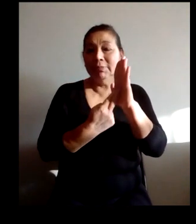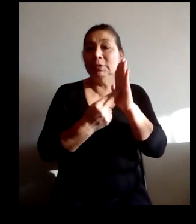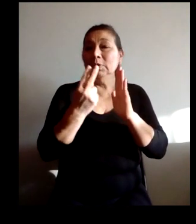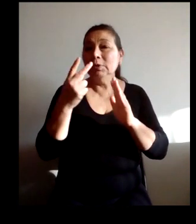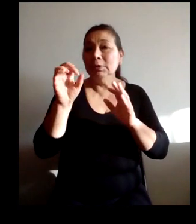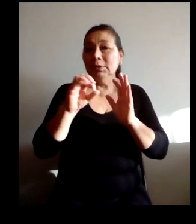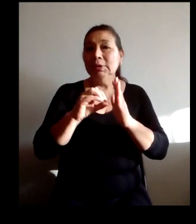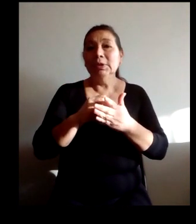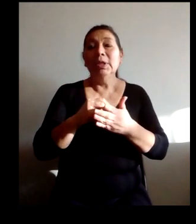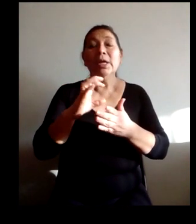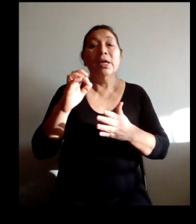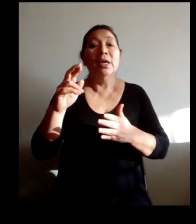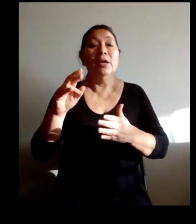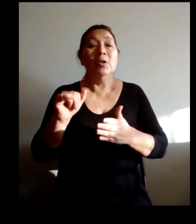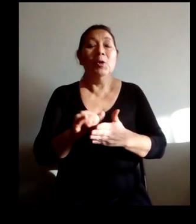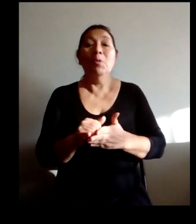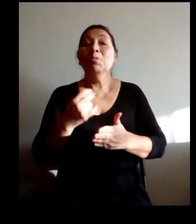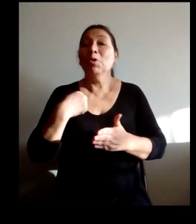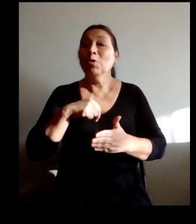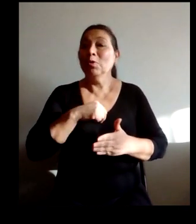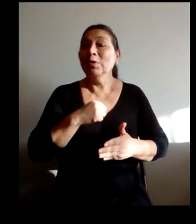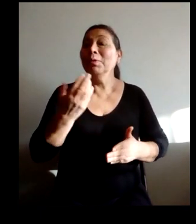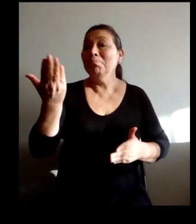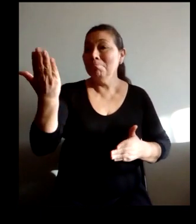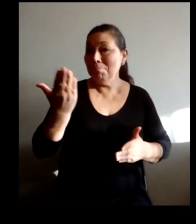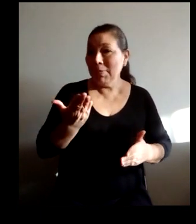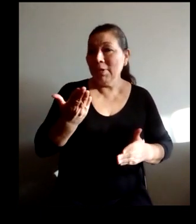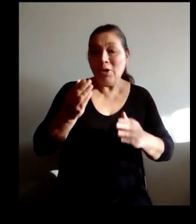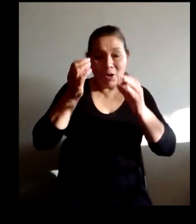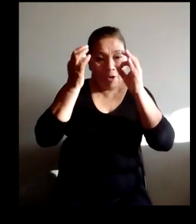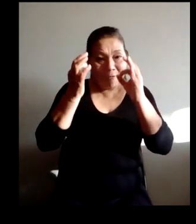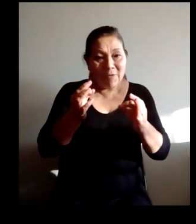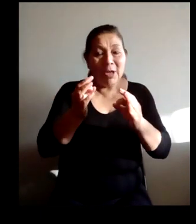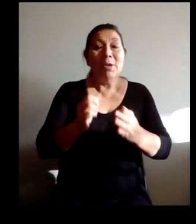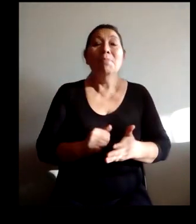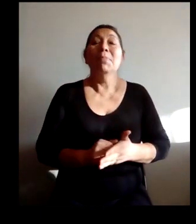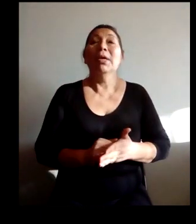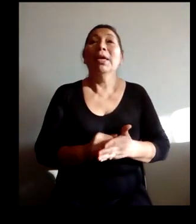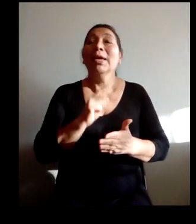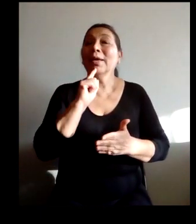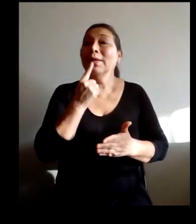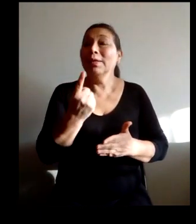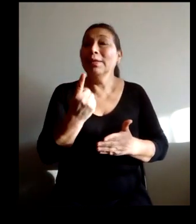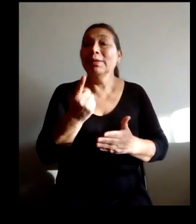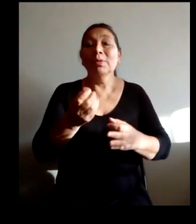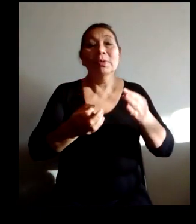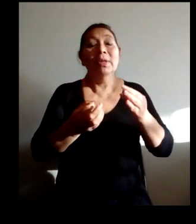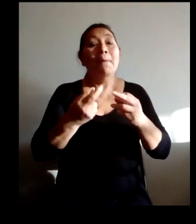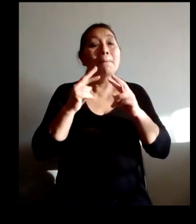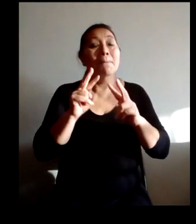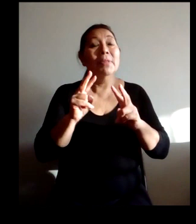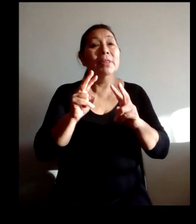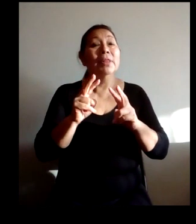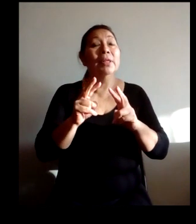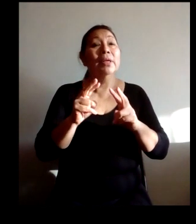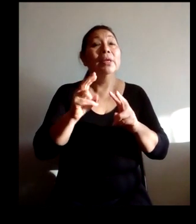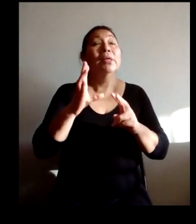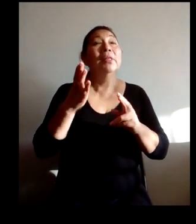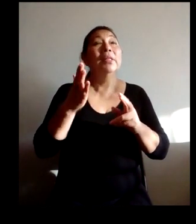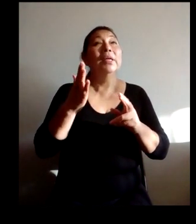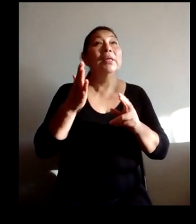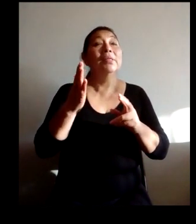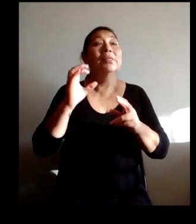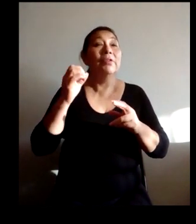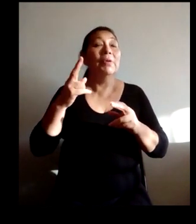regla sustancial 2 del presidente Flores Cayo, nosotros pedimos que confirmen el criterio que ha sido establecido por la sentencia de vista de la Sala Civil